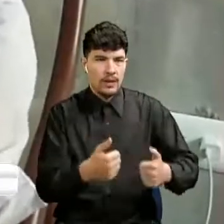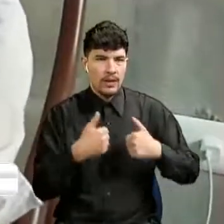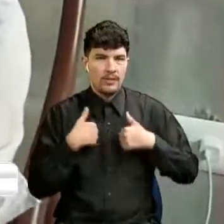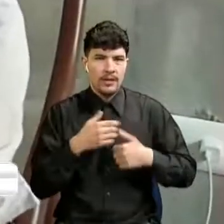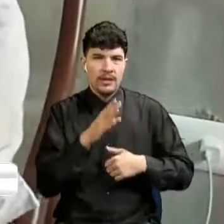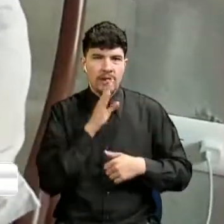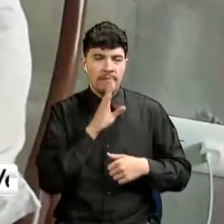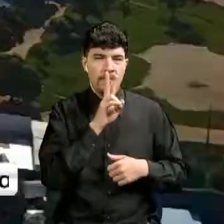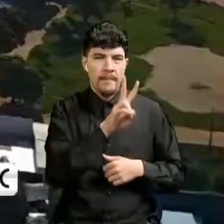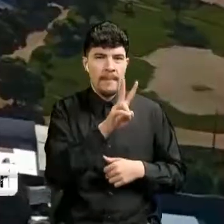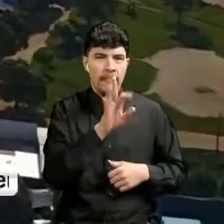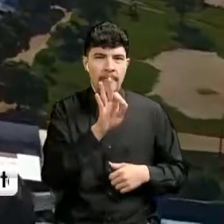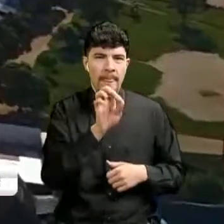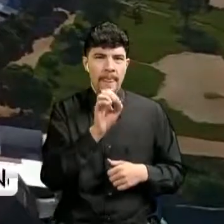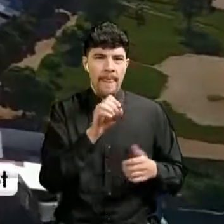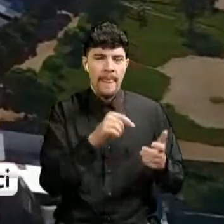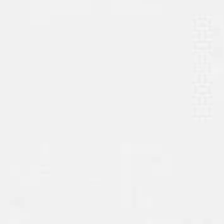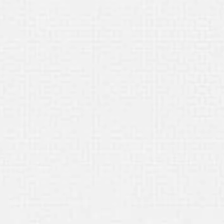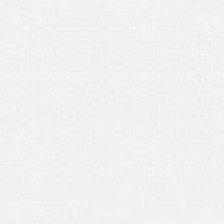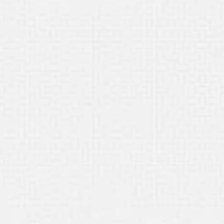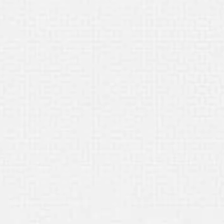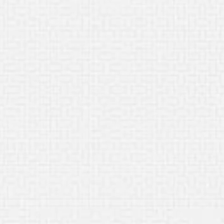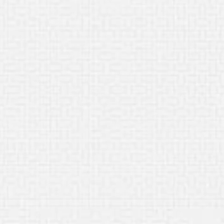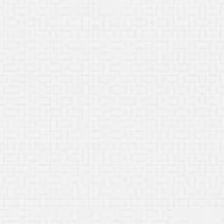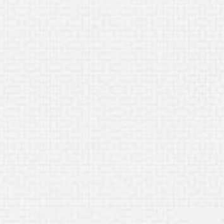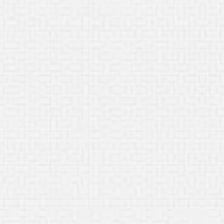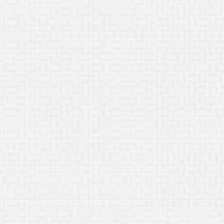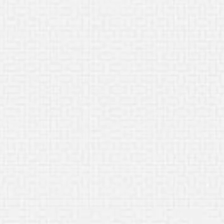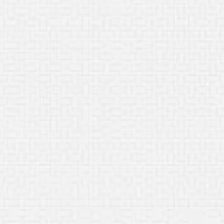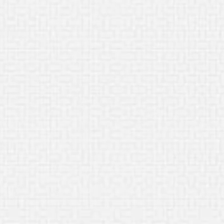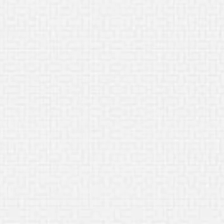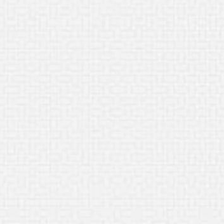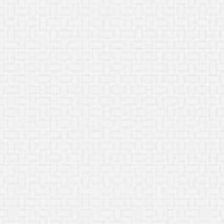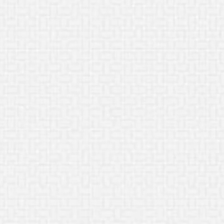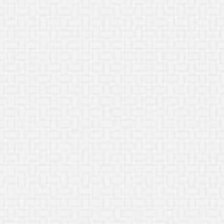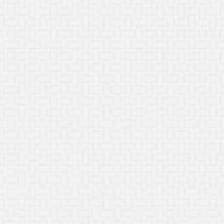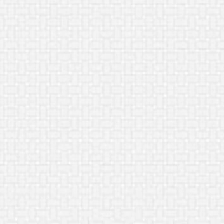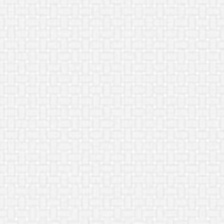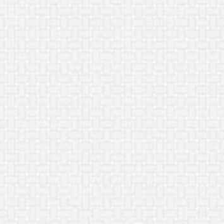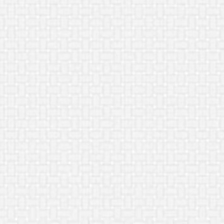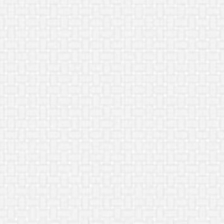más de 280 mil habitantes canal pro puntocom